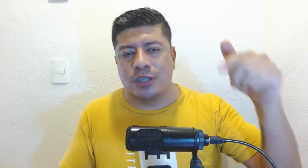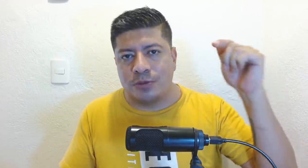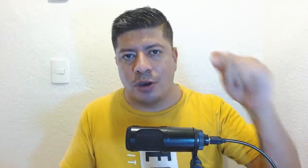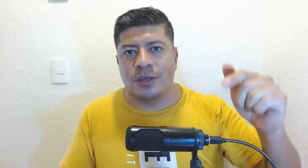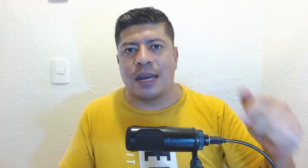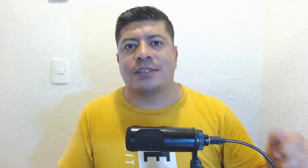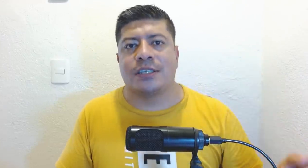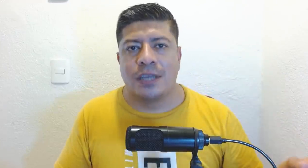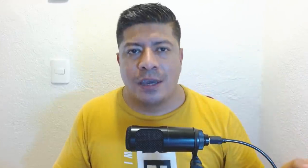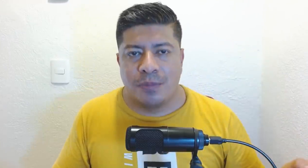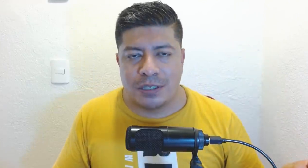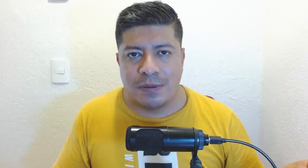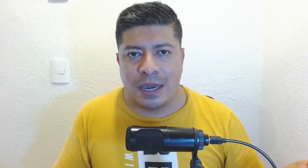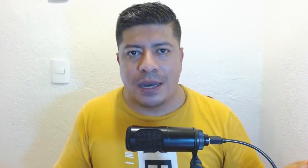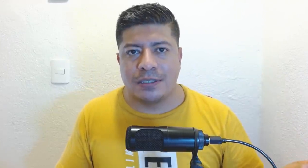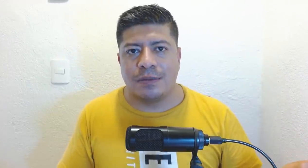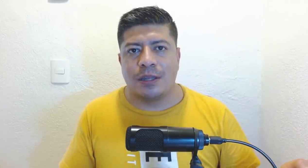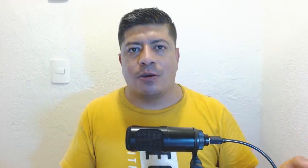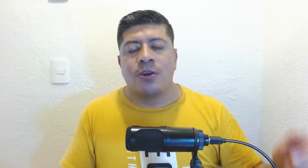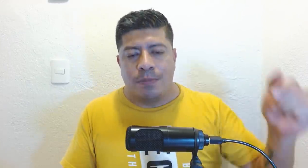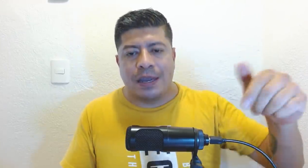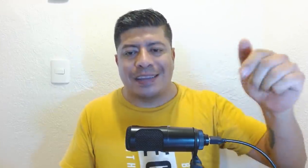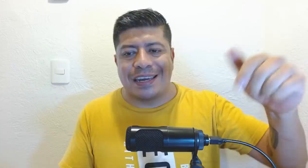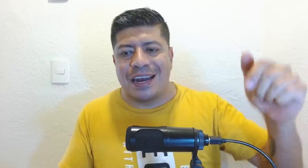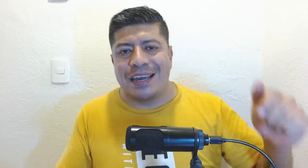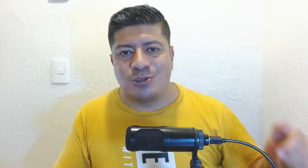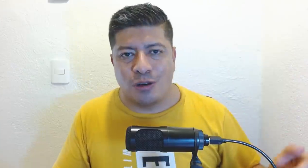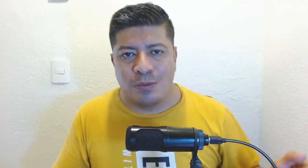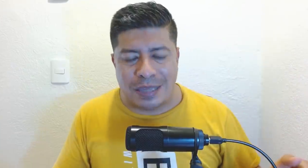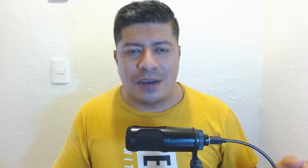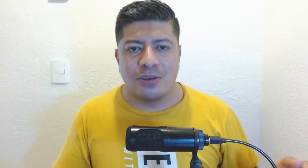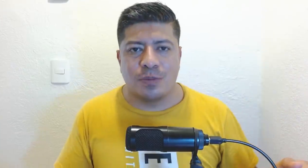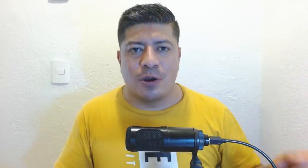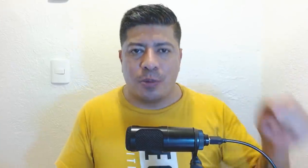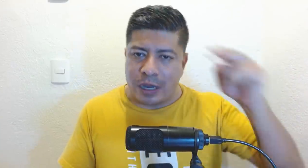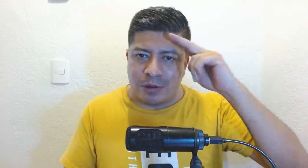por la suscripción. Gracias por hacer viajar este video. Me encantaría leer